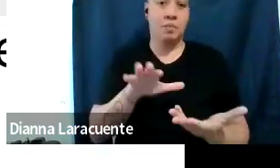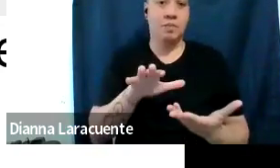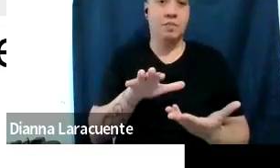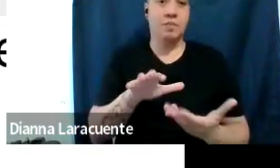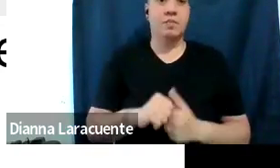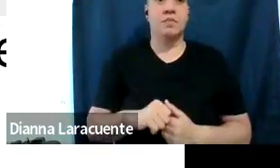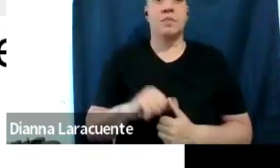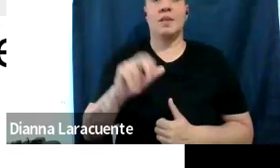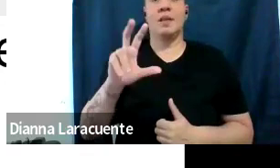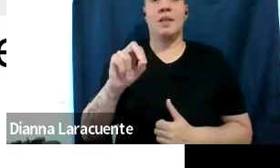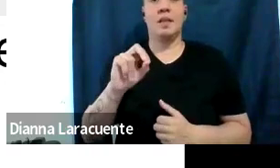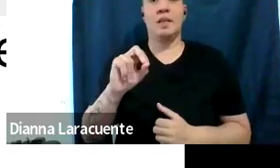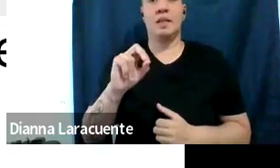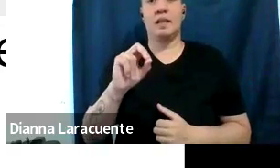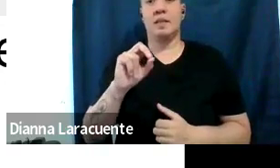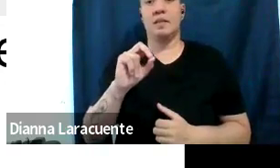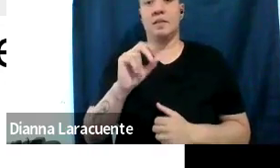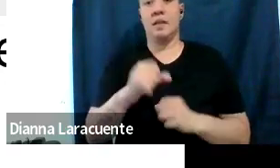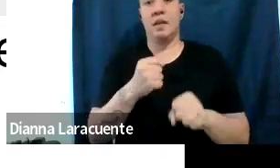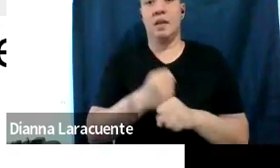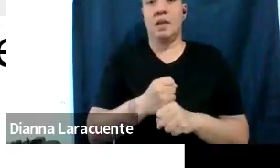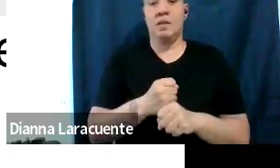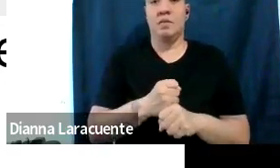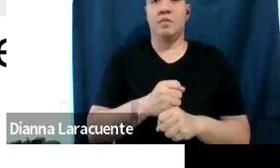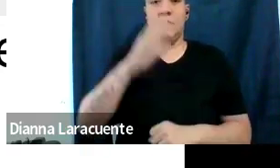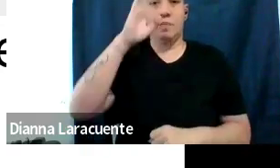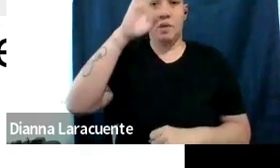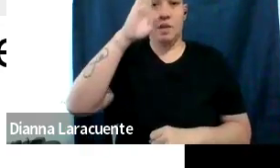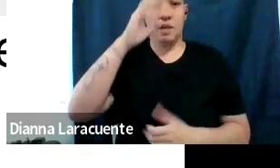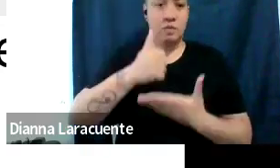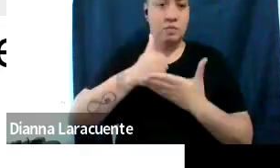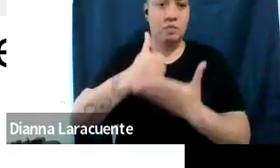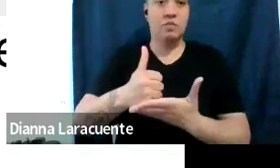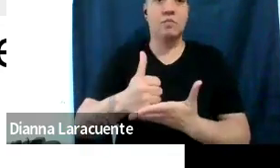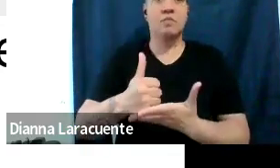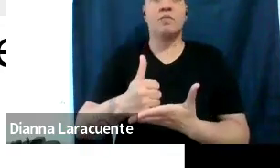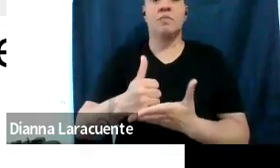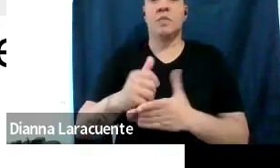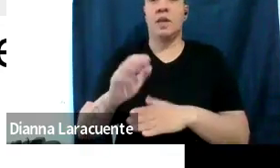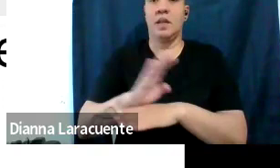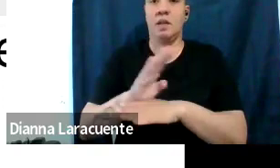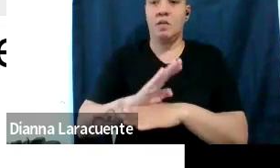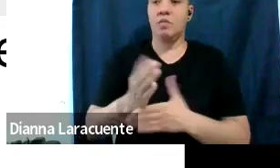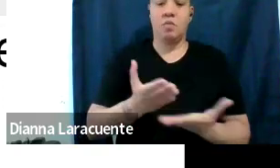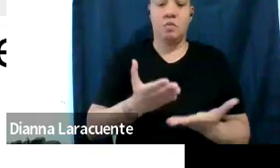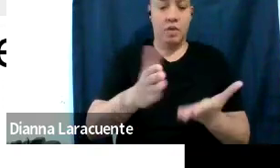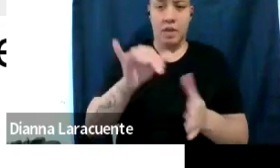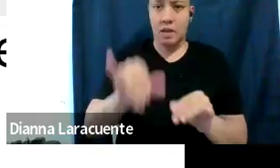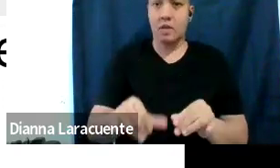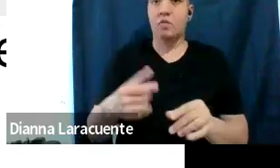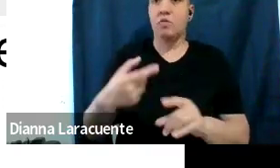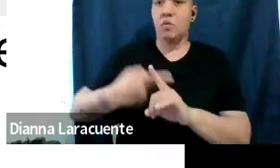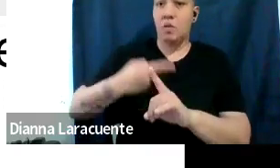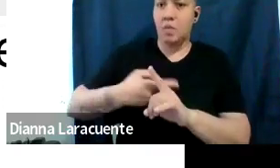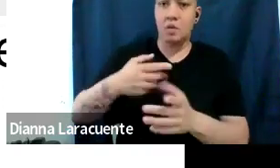primeros 30 años en Barranquita ayudando a su padre en el negocio que le ofreció, quédate conmigo, yo te doy una mensualidad, no